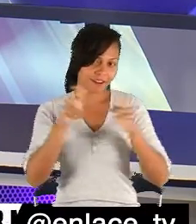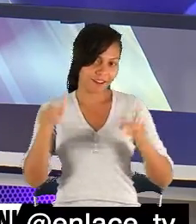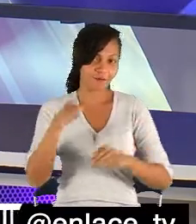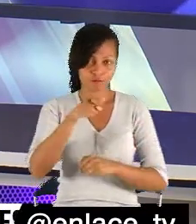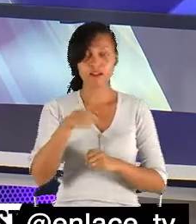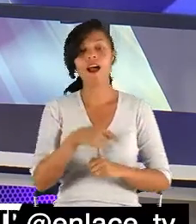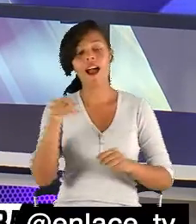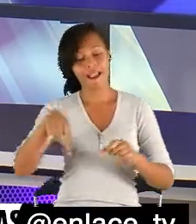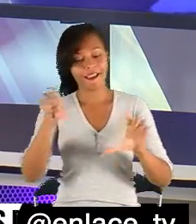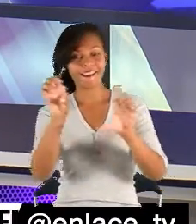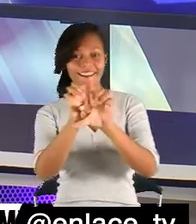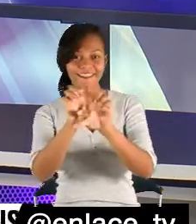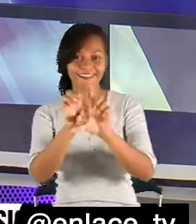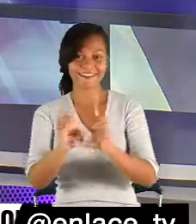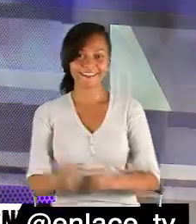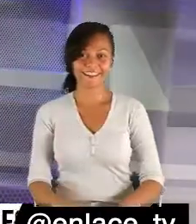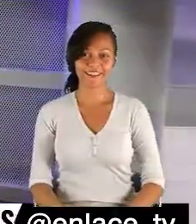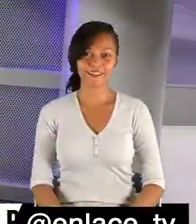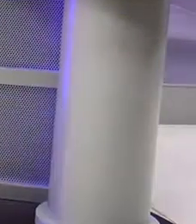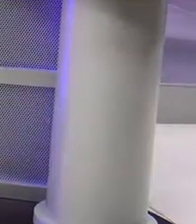quiere ver en enlace noticias